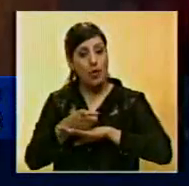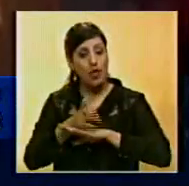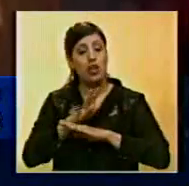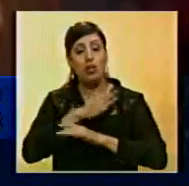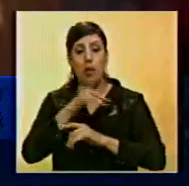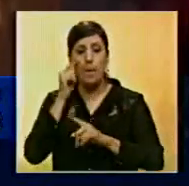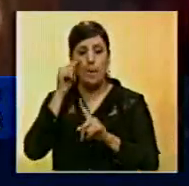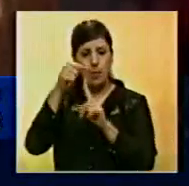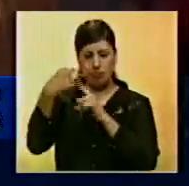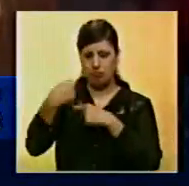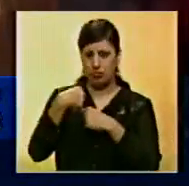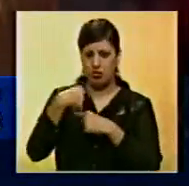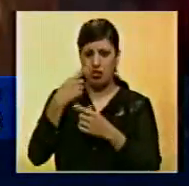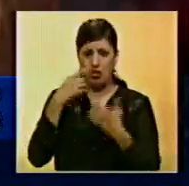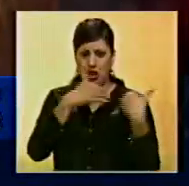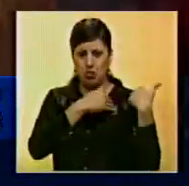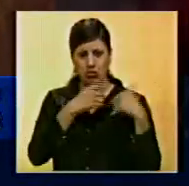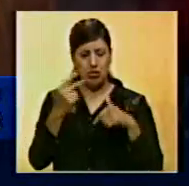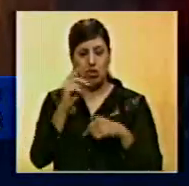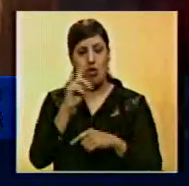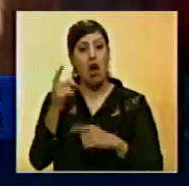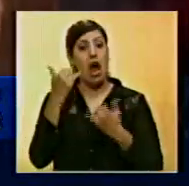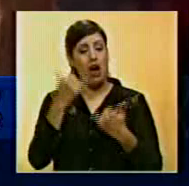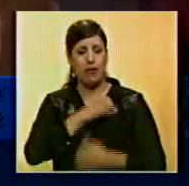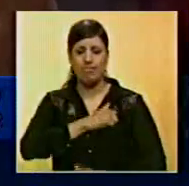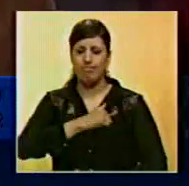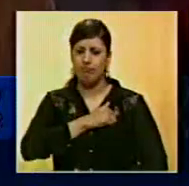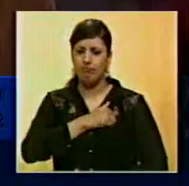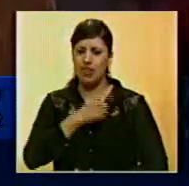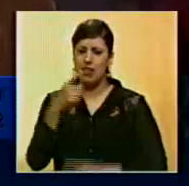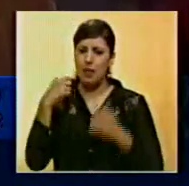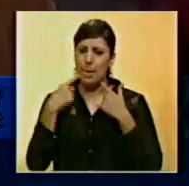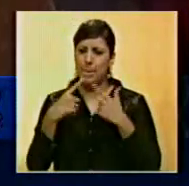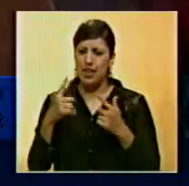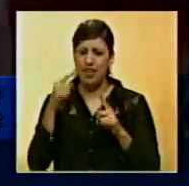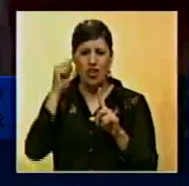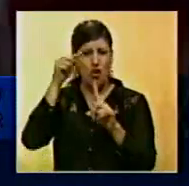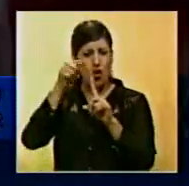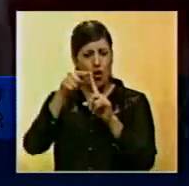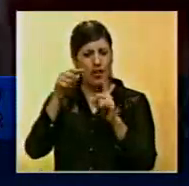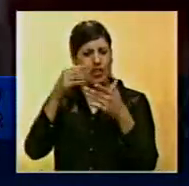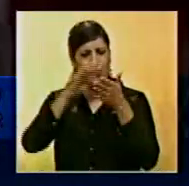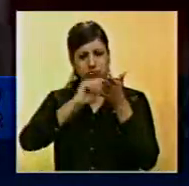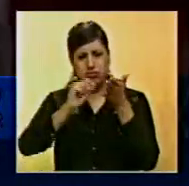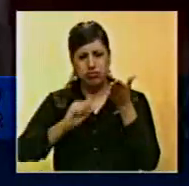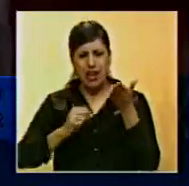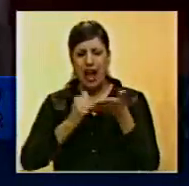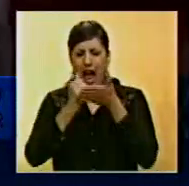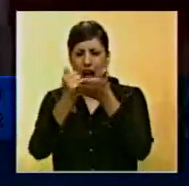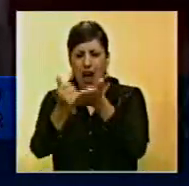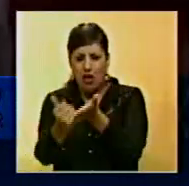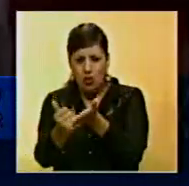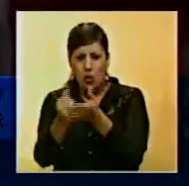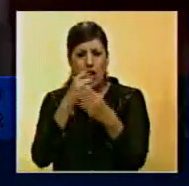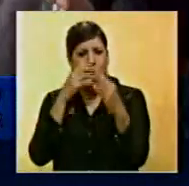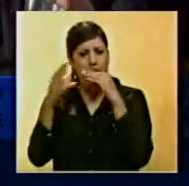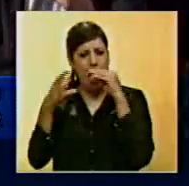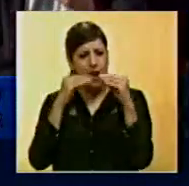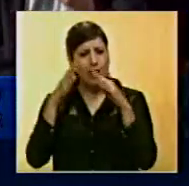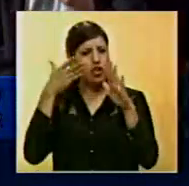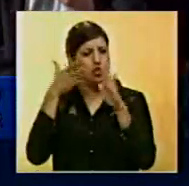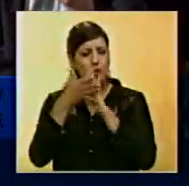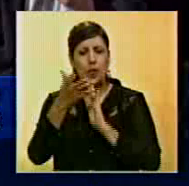puesto en la mira del cartel. El actor lamentó que se haya perdido la finalidad del artículo, que era contribuir al diálogo sobre